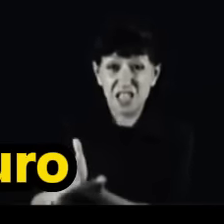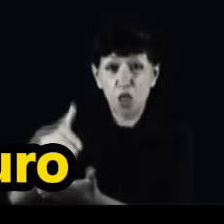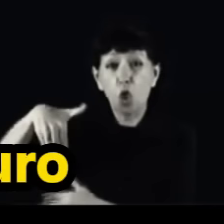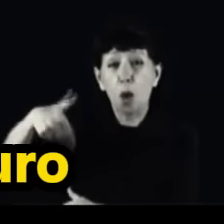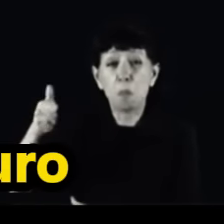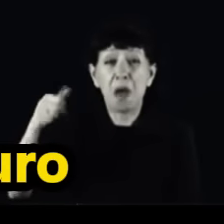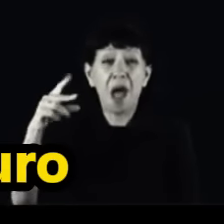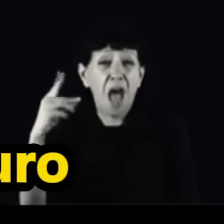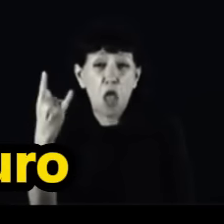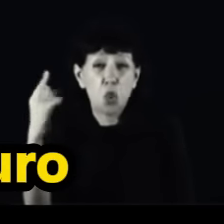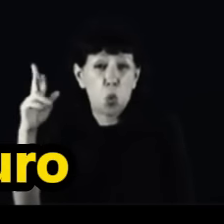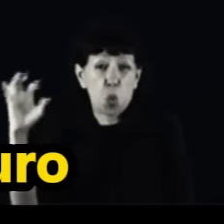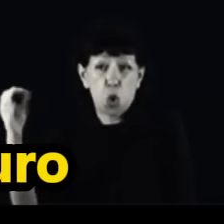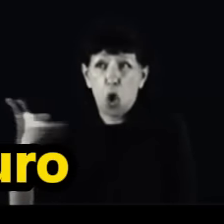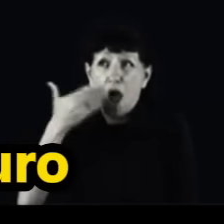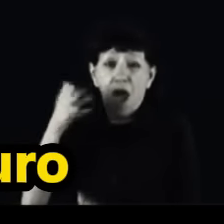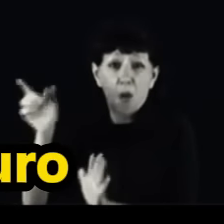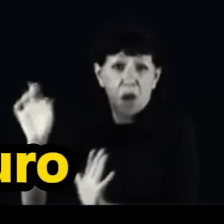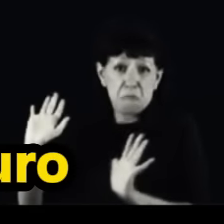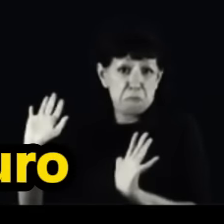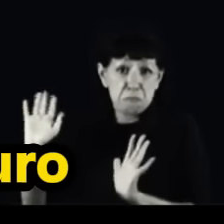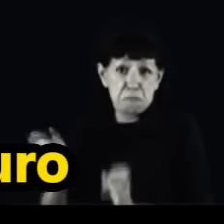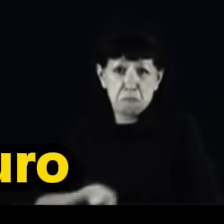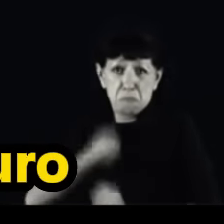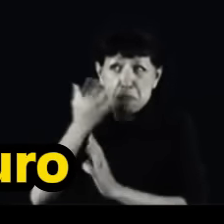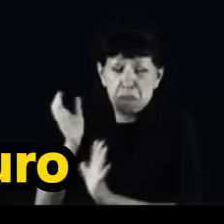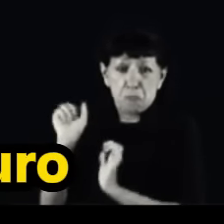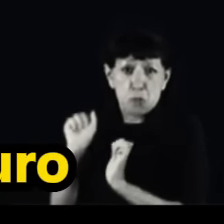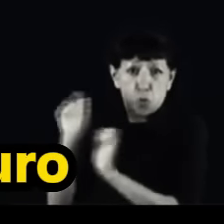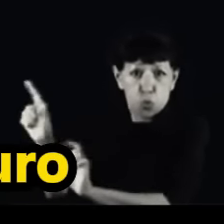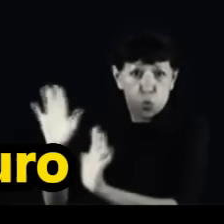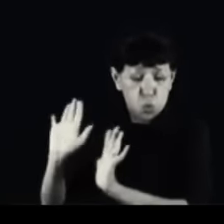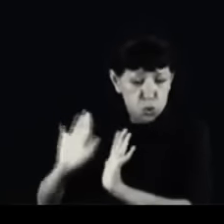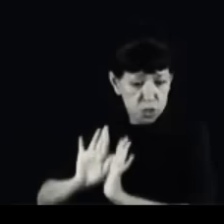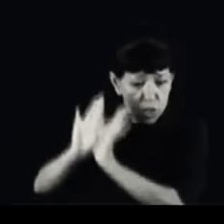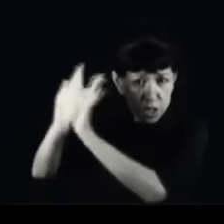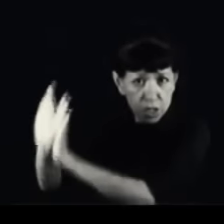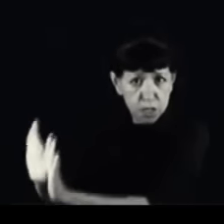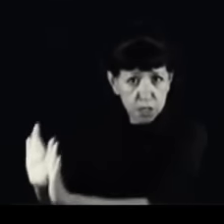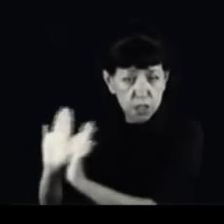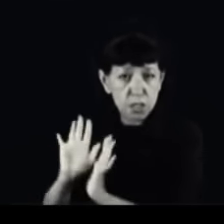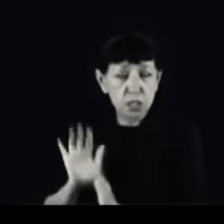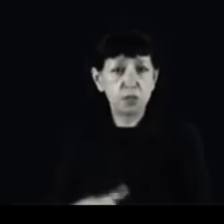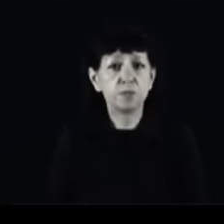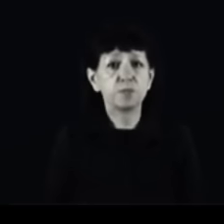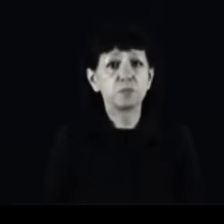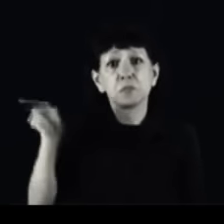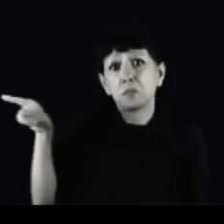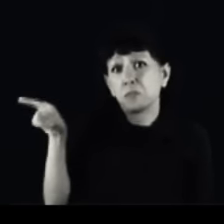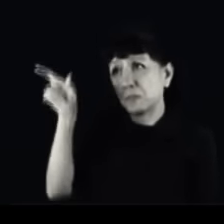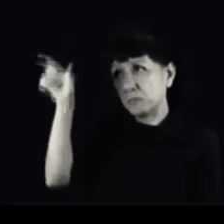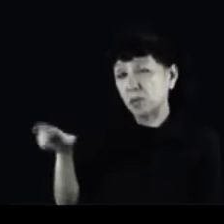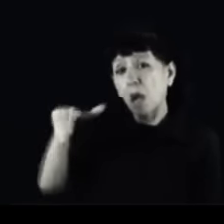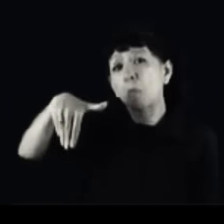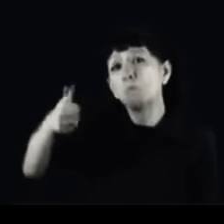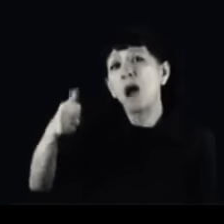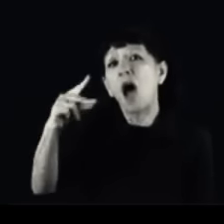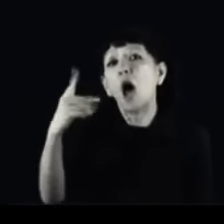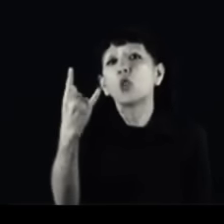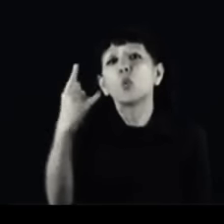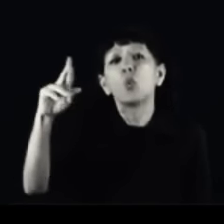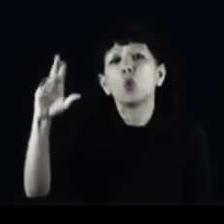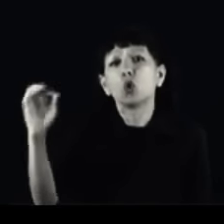son solo eso, ¿no? Declaraciones del dictador Maduro. Por supuesto que lo que diga Maduro, si nosotros